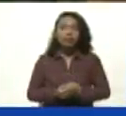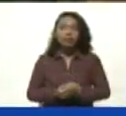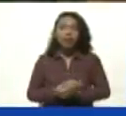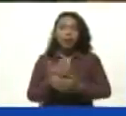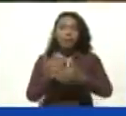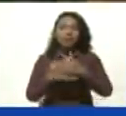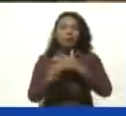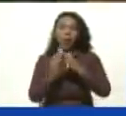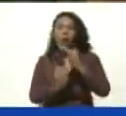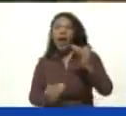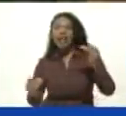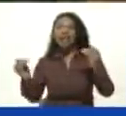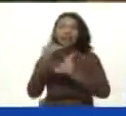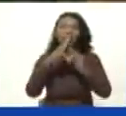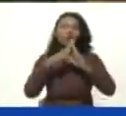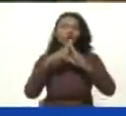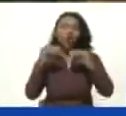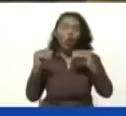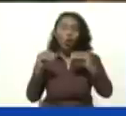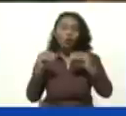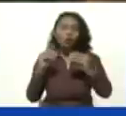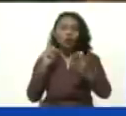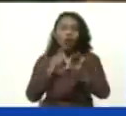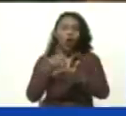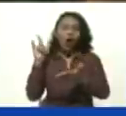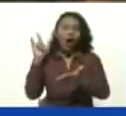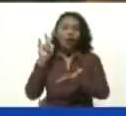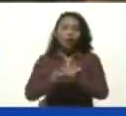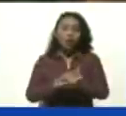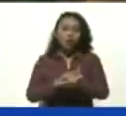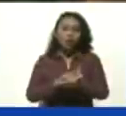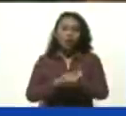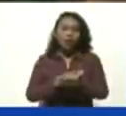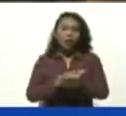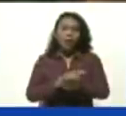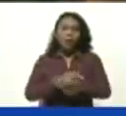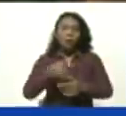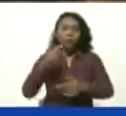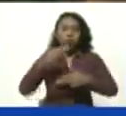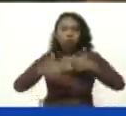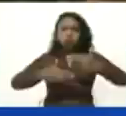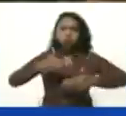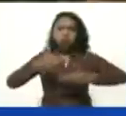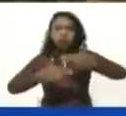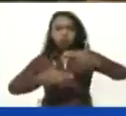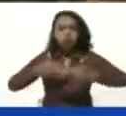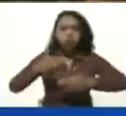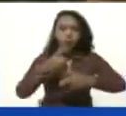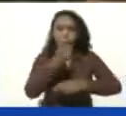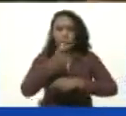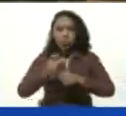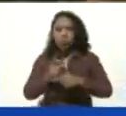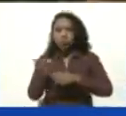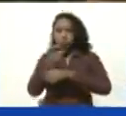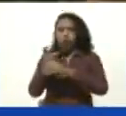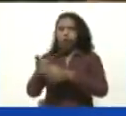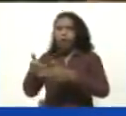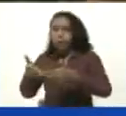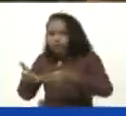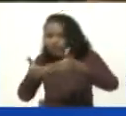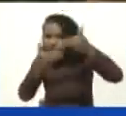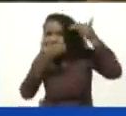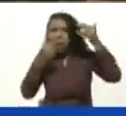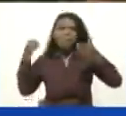Pasaron por encima de todo. Llegó un avión, se bajaron unos matones, unos sicarios. Lo buscaron y lo sacaron